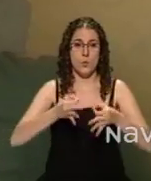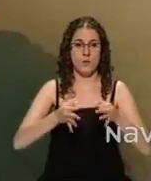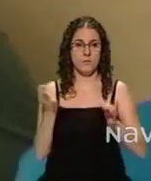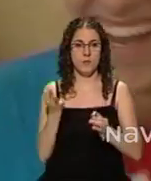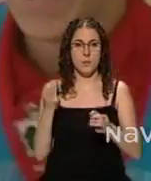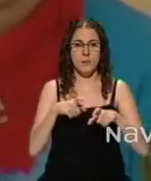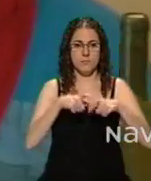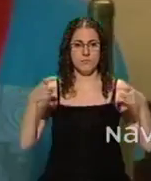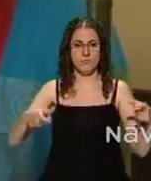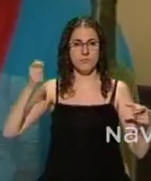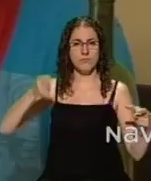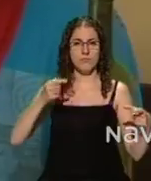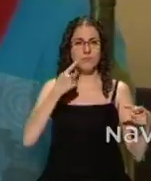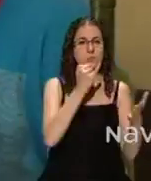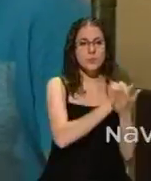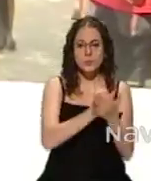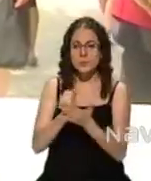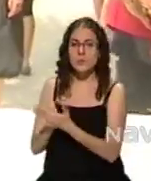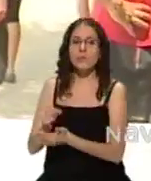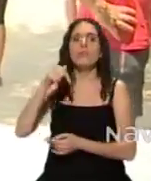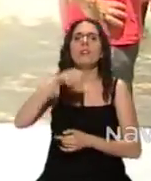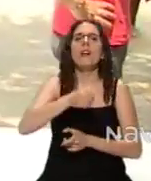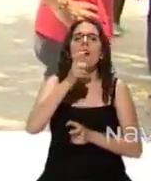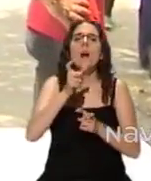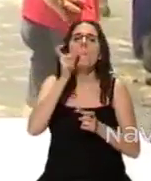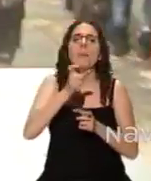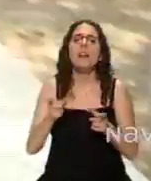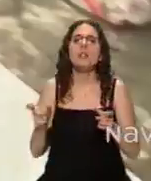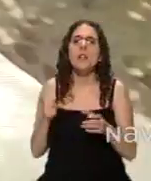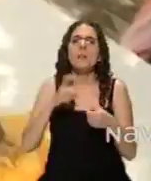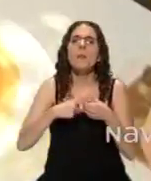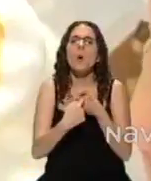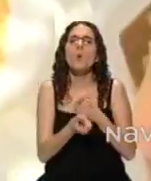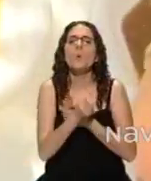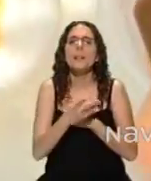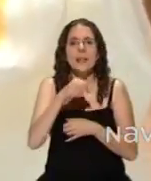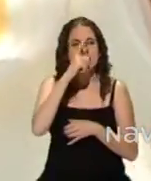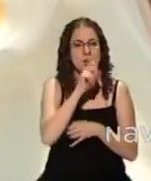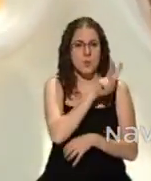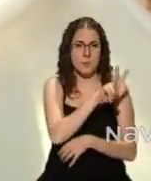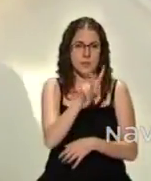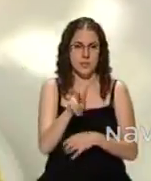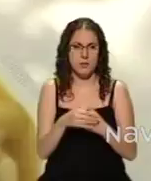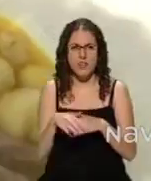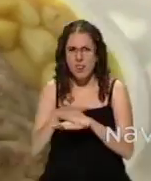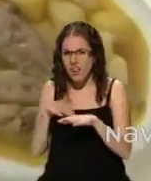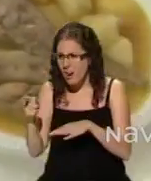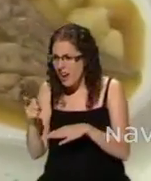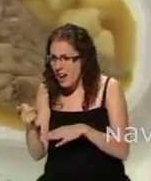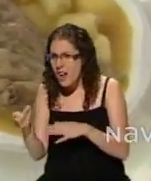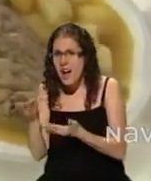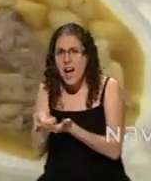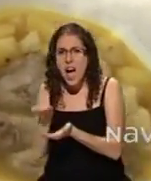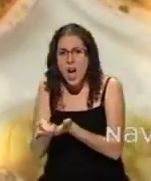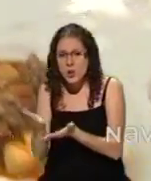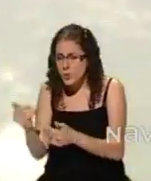cuántos participantes hay este año? Este año hay 22. Y a ver, pero si no tiene caldo, pero mirar los demás y el vuestro, ¿qué? ¿Dónde está el caldo?